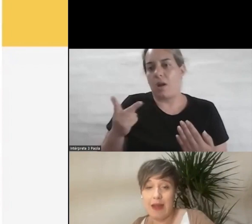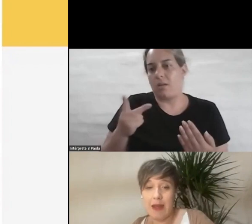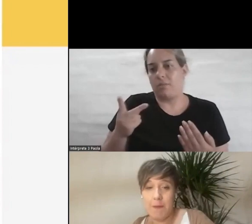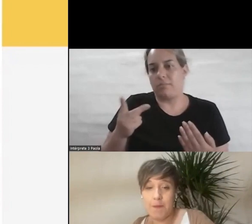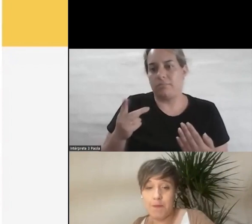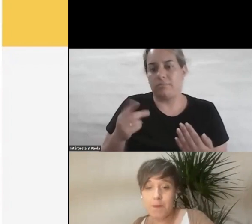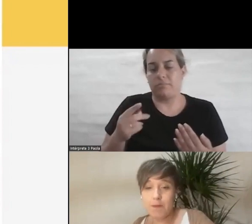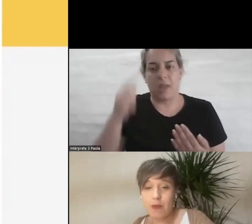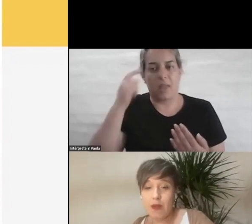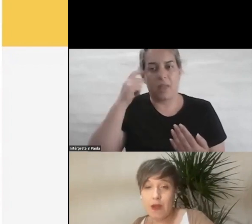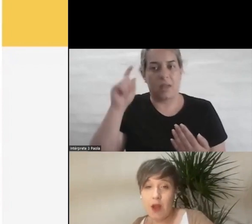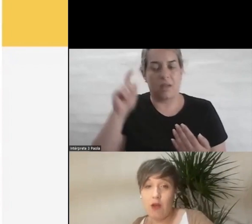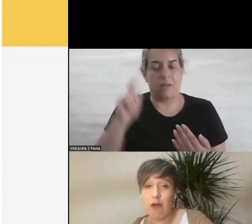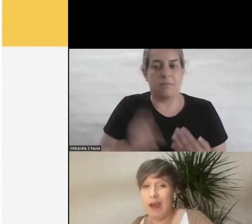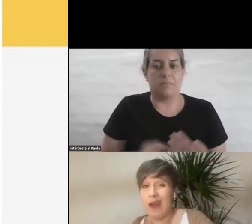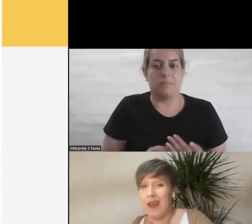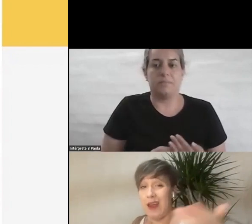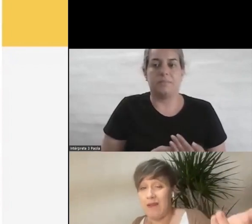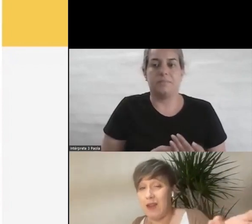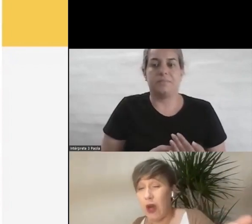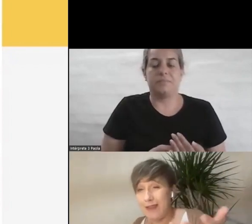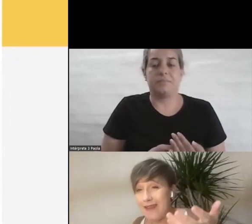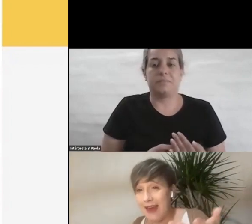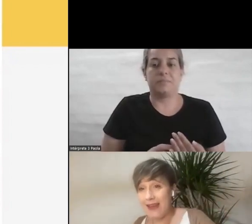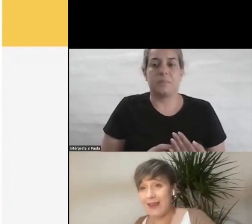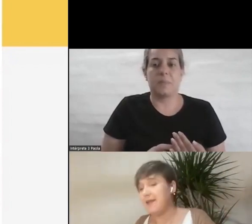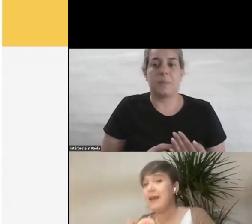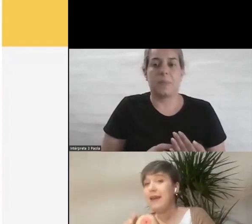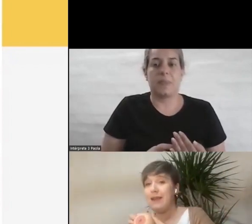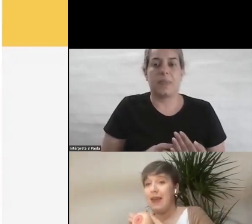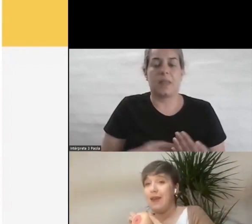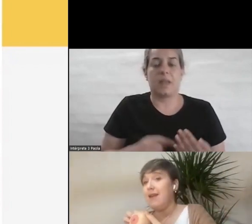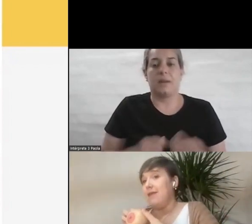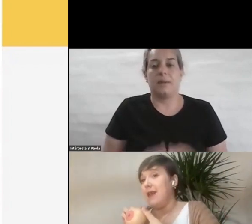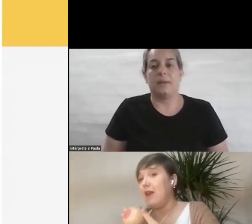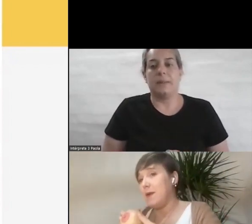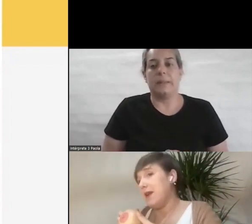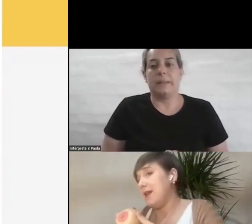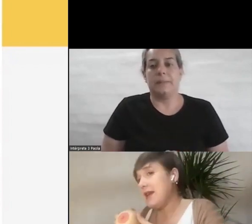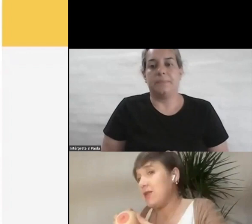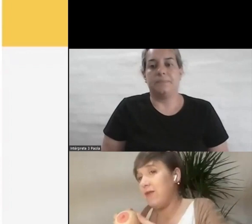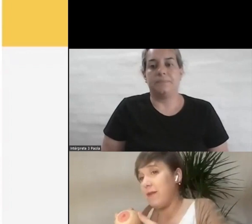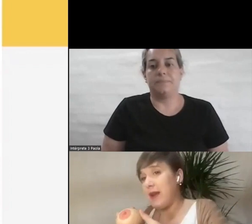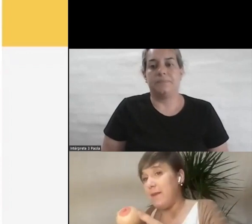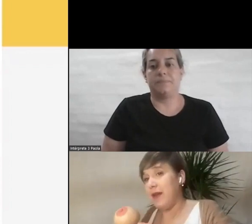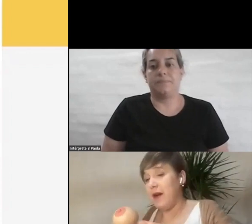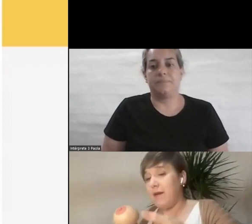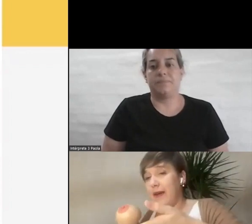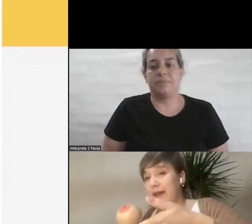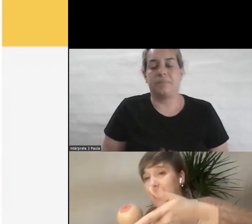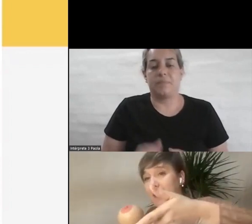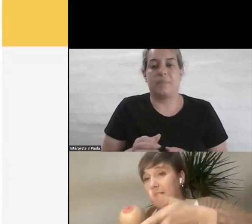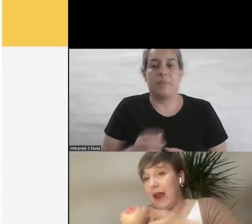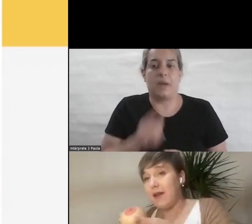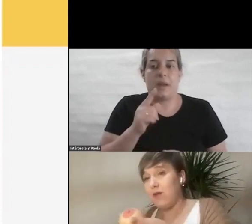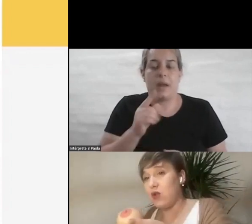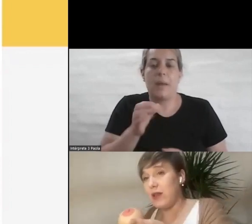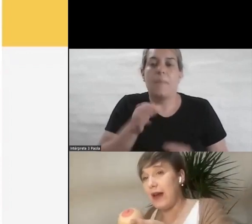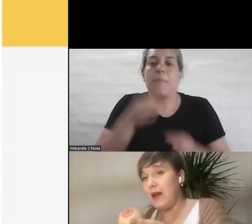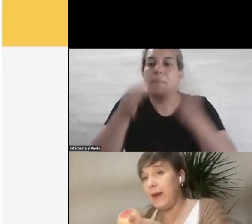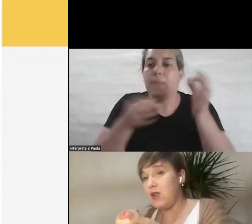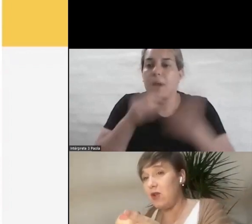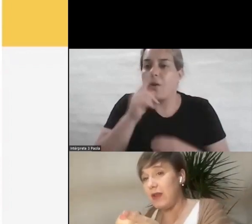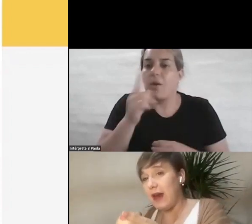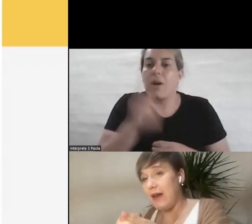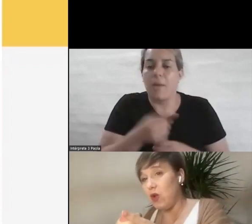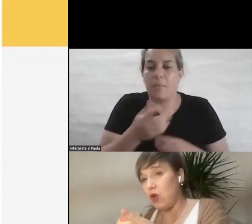Entonces, de lo que trata es de, digamos, para enseñaros de forma rápida, dar un sostén